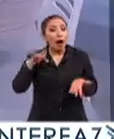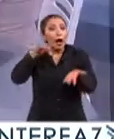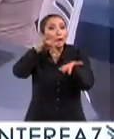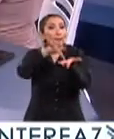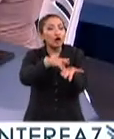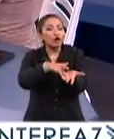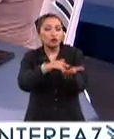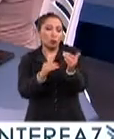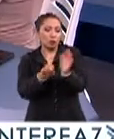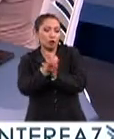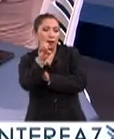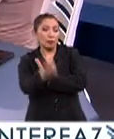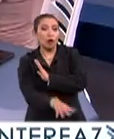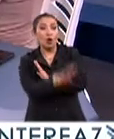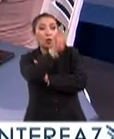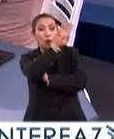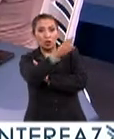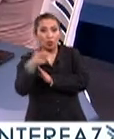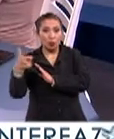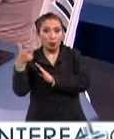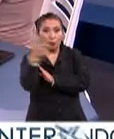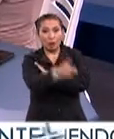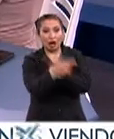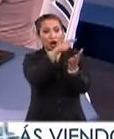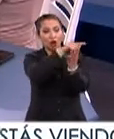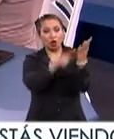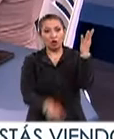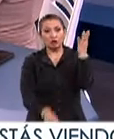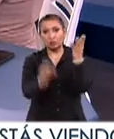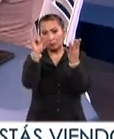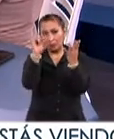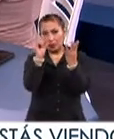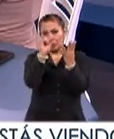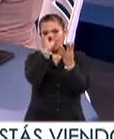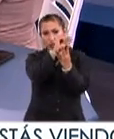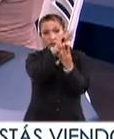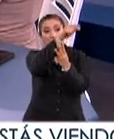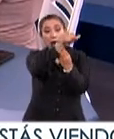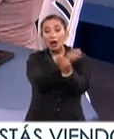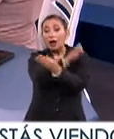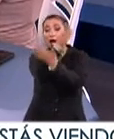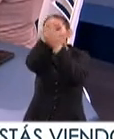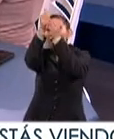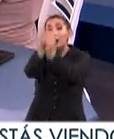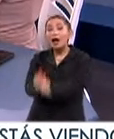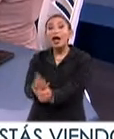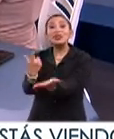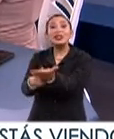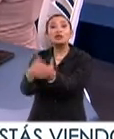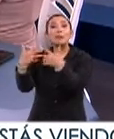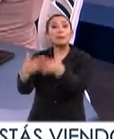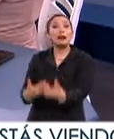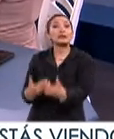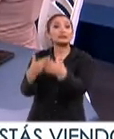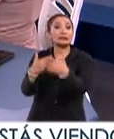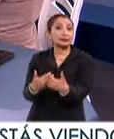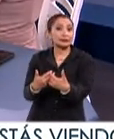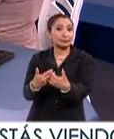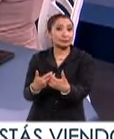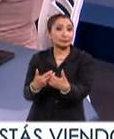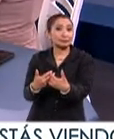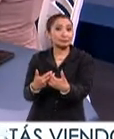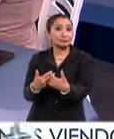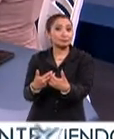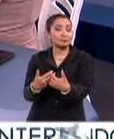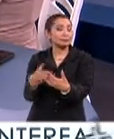que equivale a 4 salarios mínimos por estancias y prácticas laborales en empresas, ¿sí?,